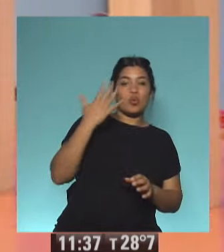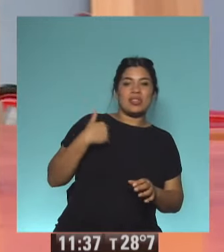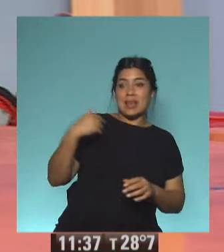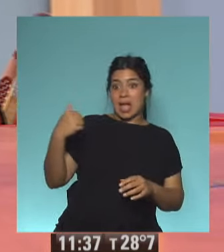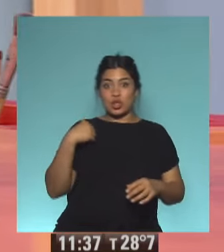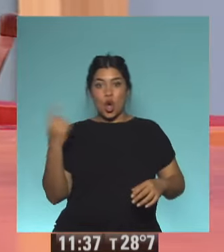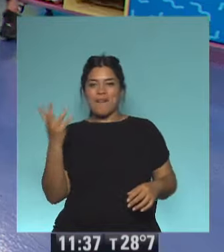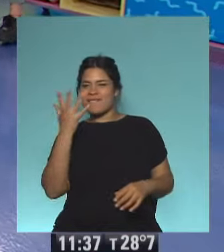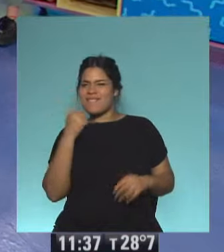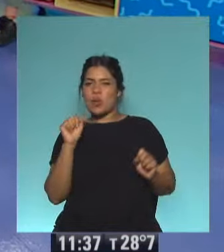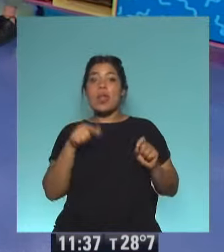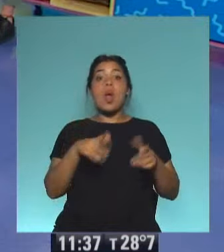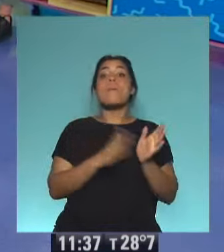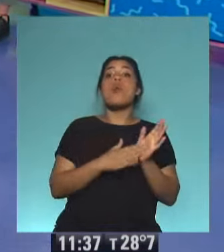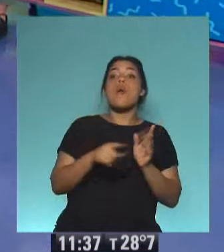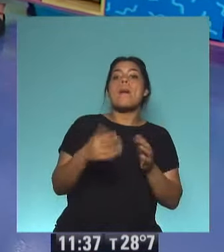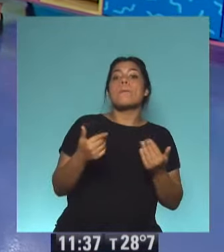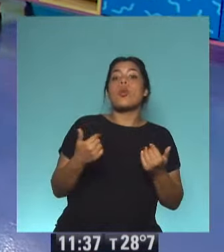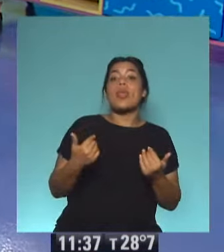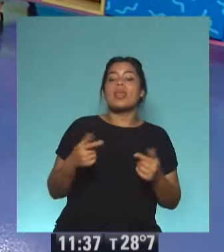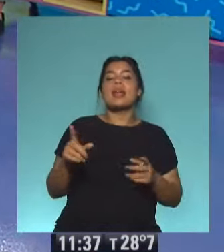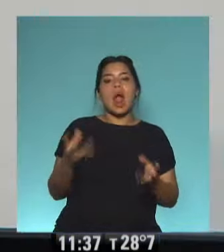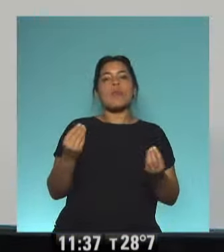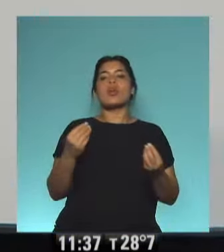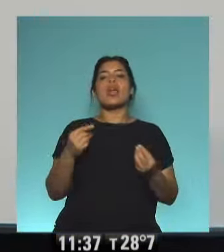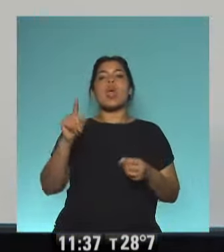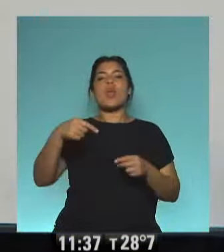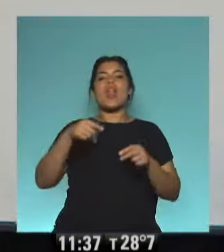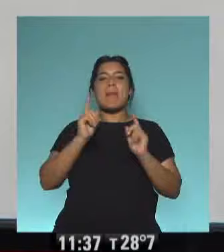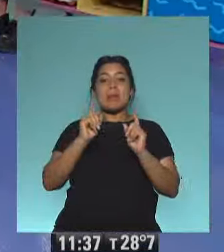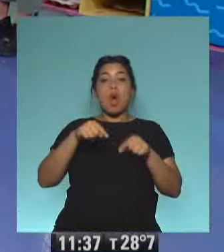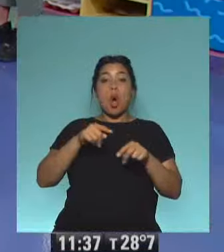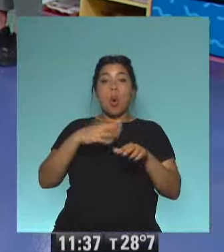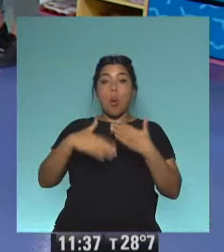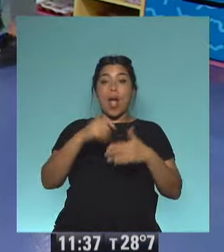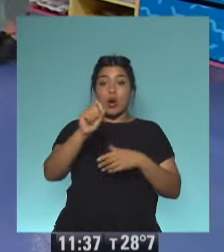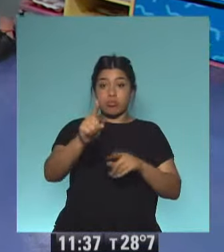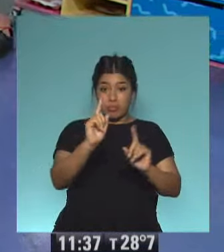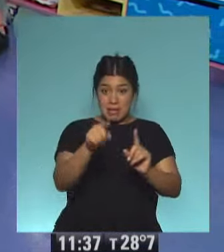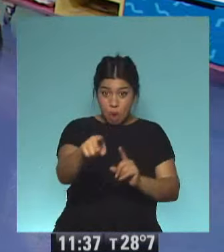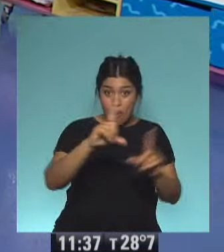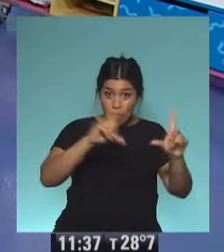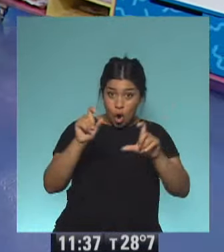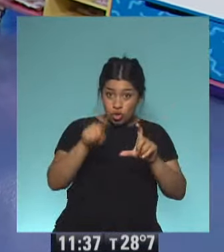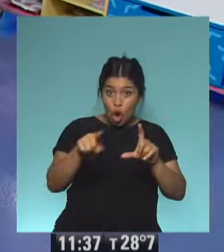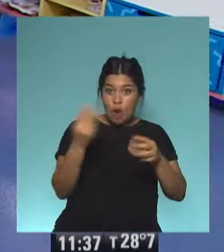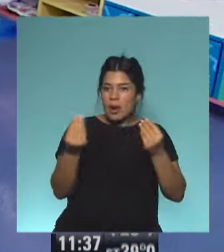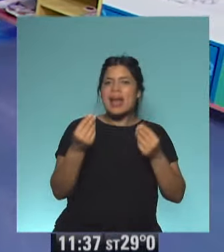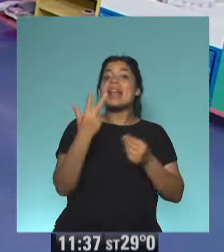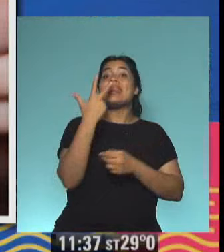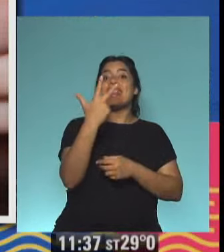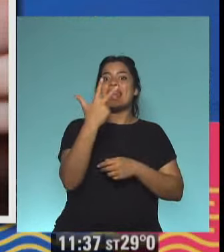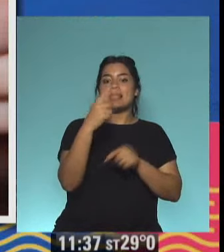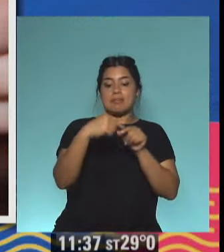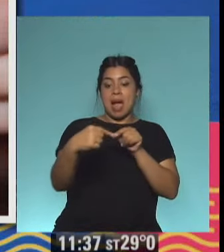una que podemos probar. Claro, porque el Jenga, como lo tenemos ahí atrás, ahí es ese juego que se va armando de a tres